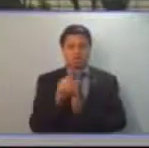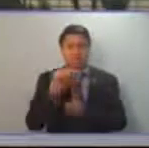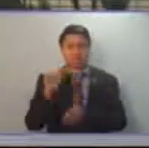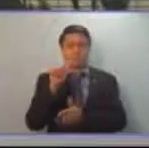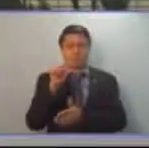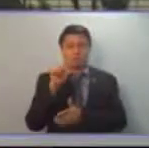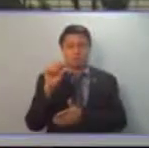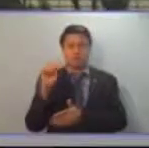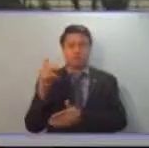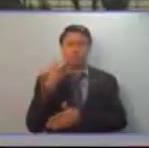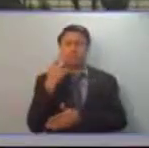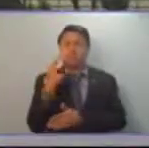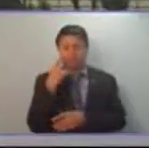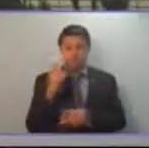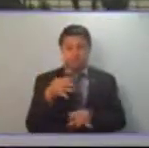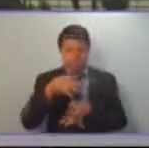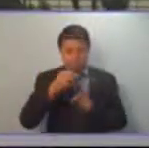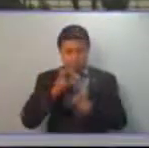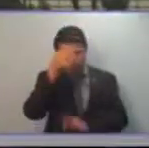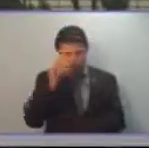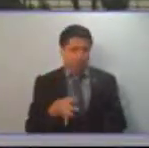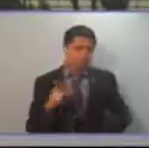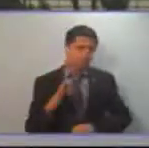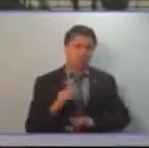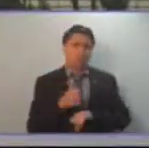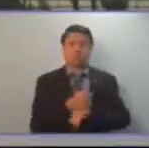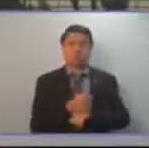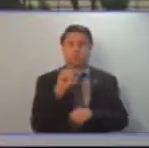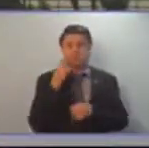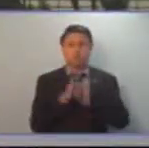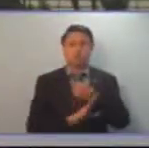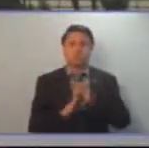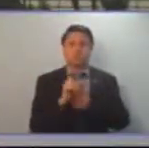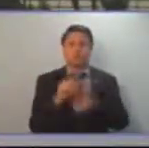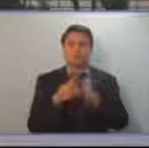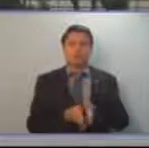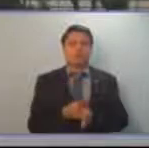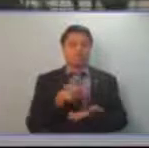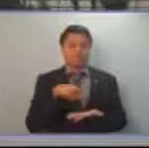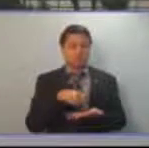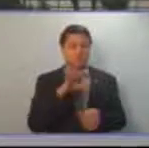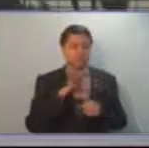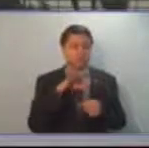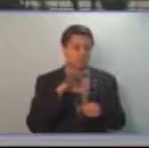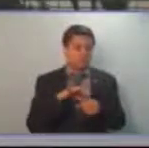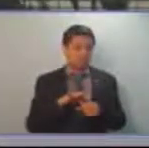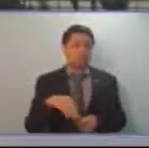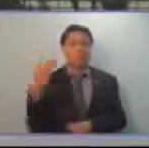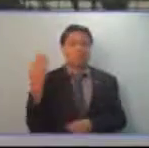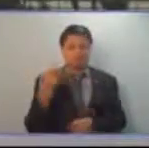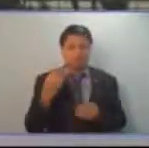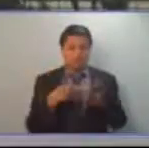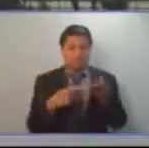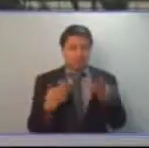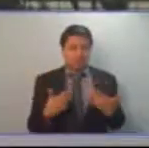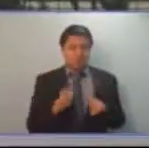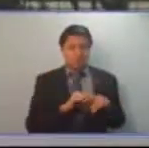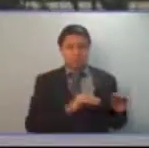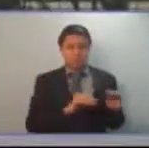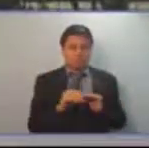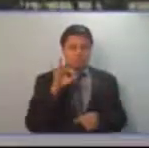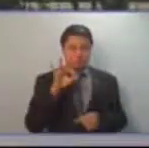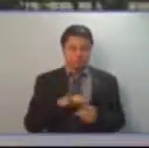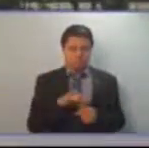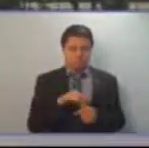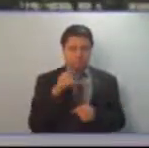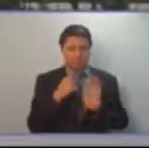destacados formalmente a la seguridad de un centro de votación tendrán derecho de ejercer su voto